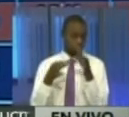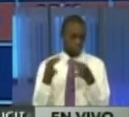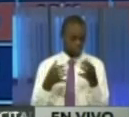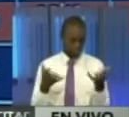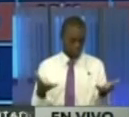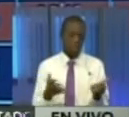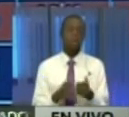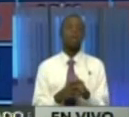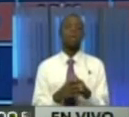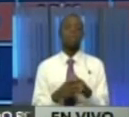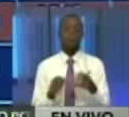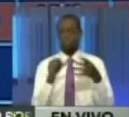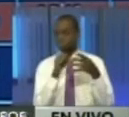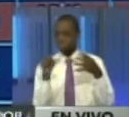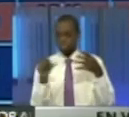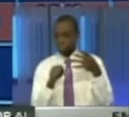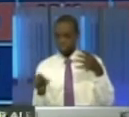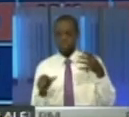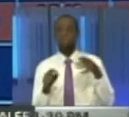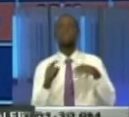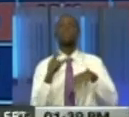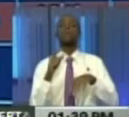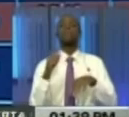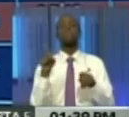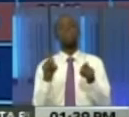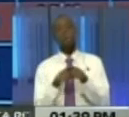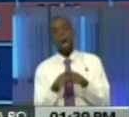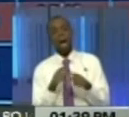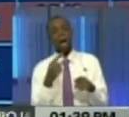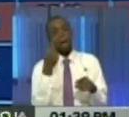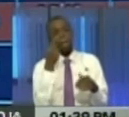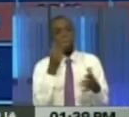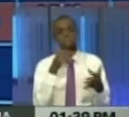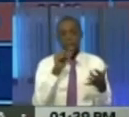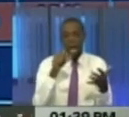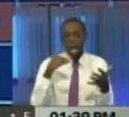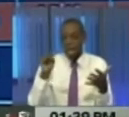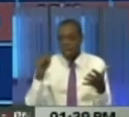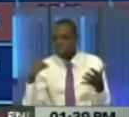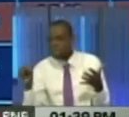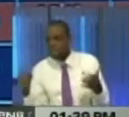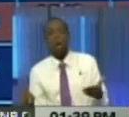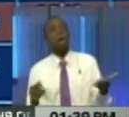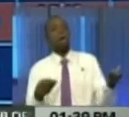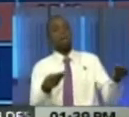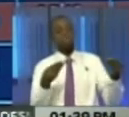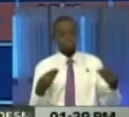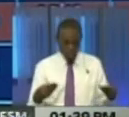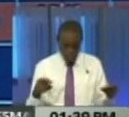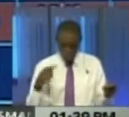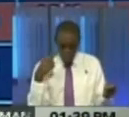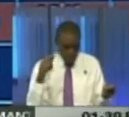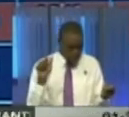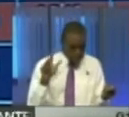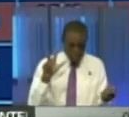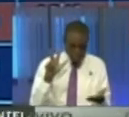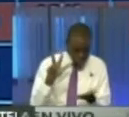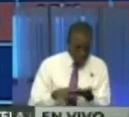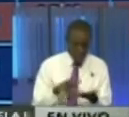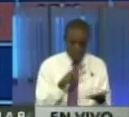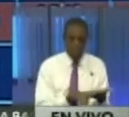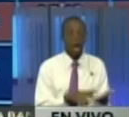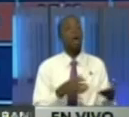de lapsos que tiene allí, que son de verificación, de recepción de las actas, de la declaración de procedencia